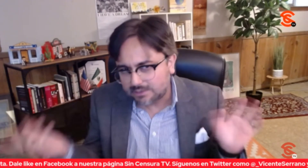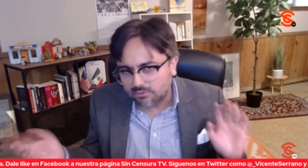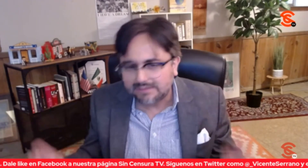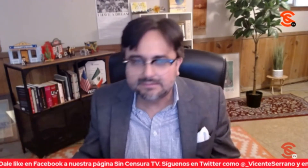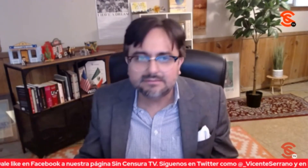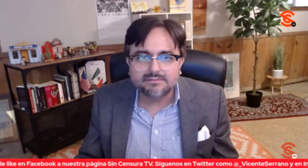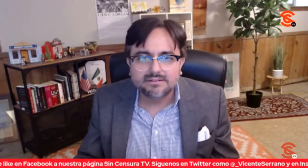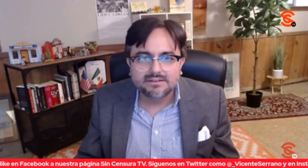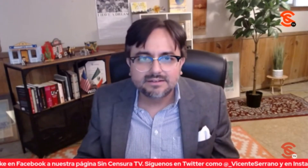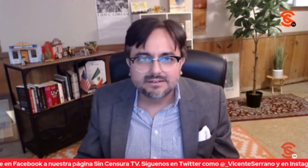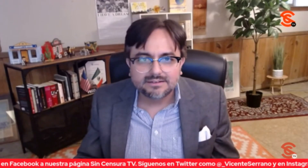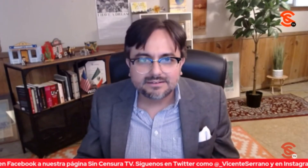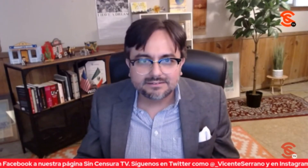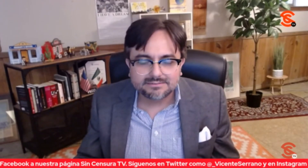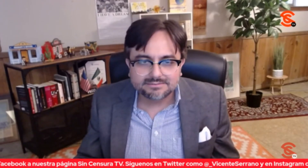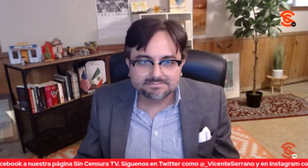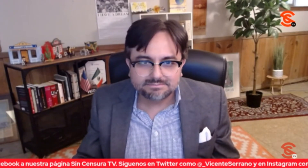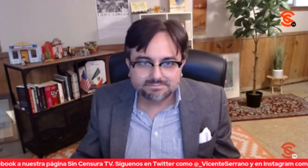con las vacunas, ¿no?